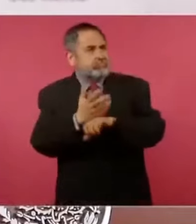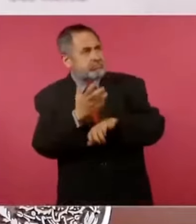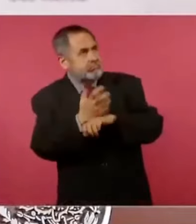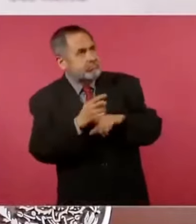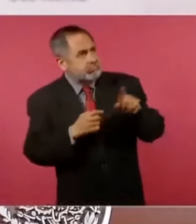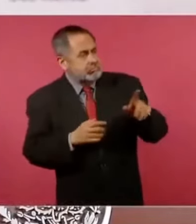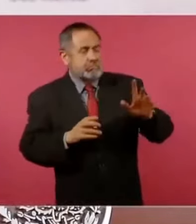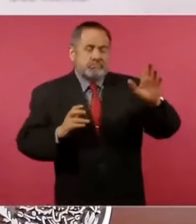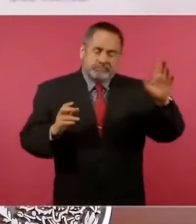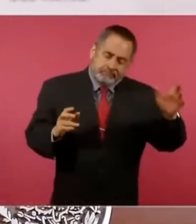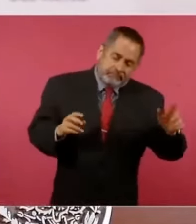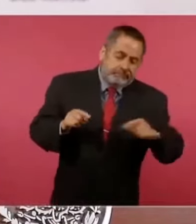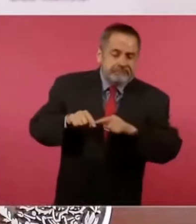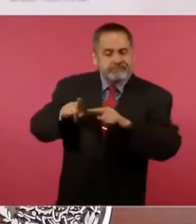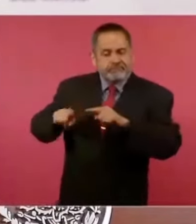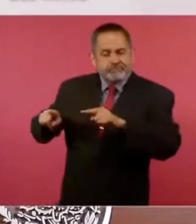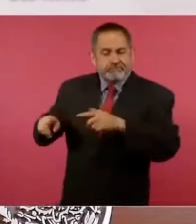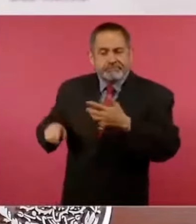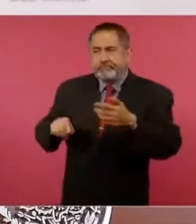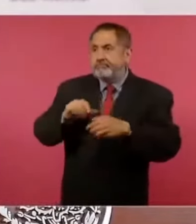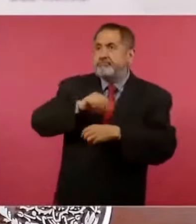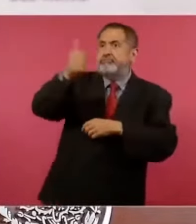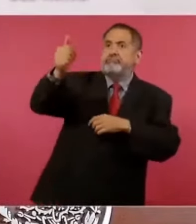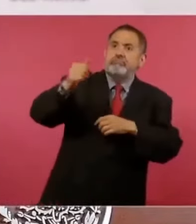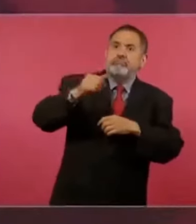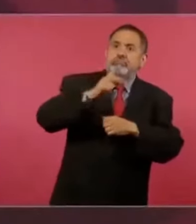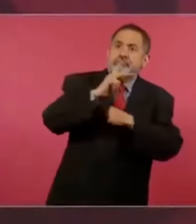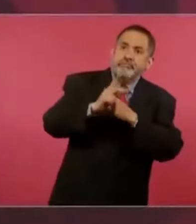y en otros mercados,